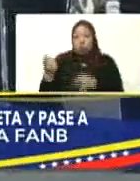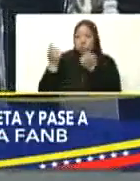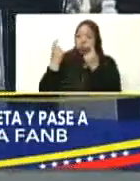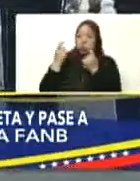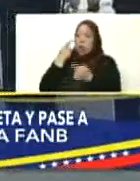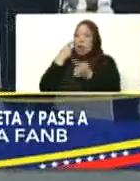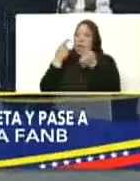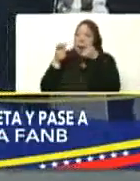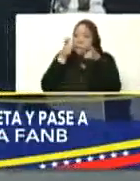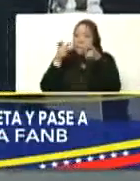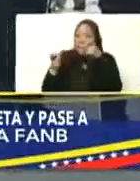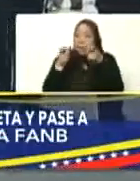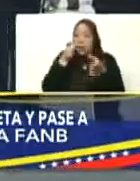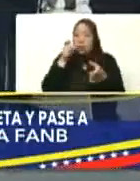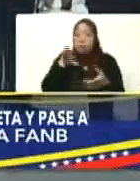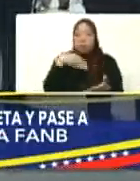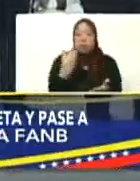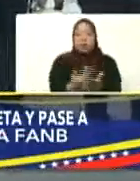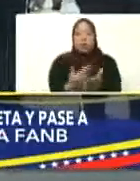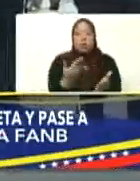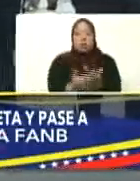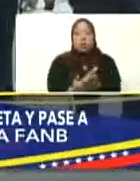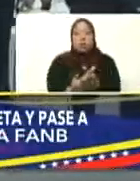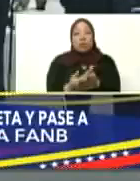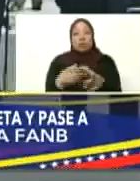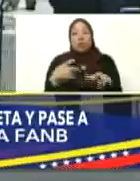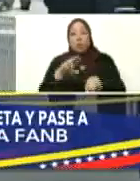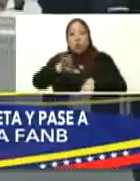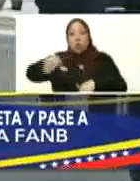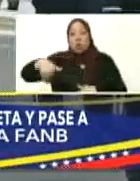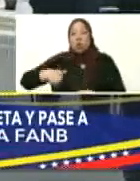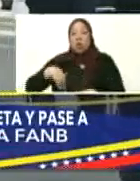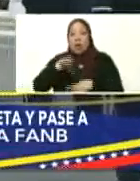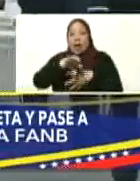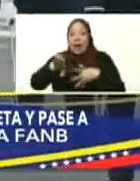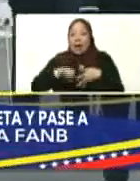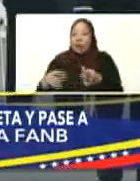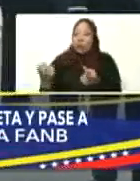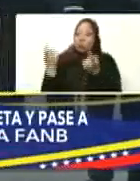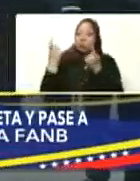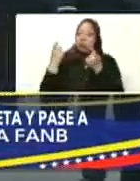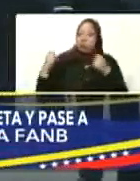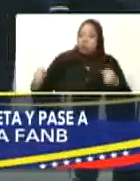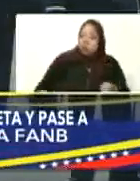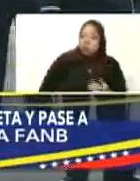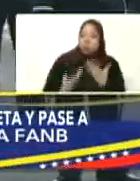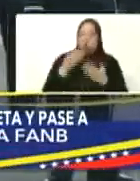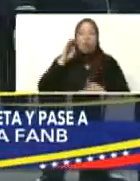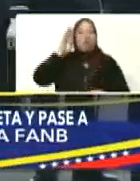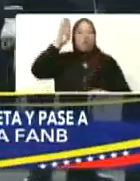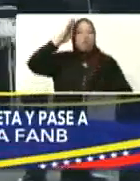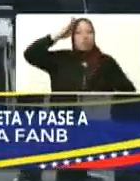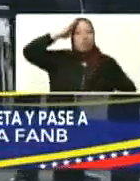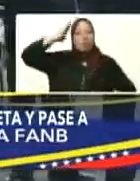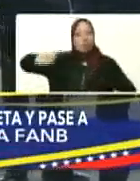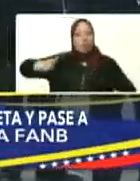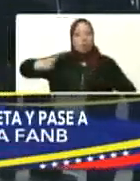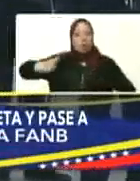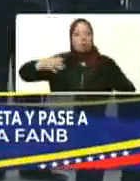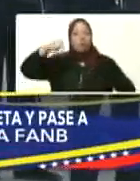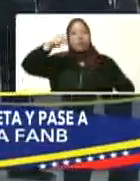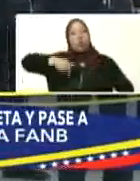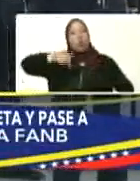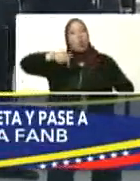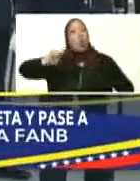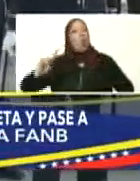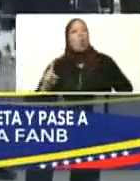testigos de eventos que contribuyeron a la fragua de nuestro carácter y espíritu como futuros oficiales. Uno de